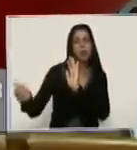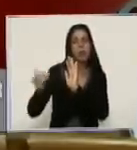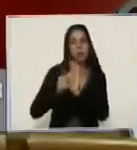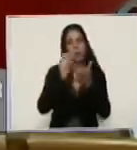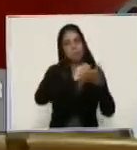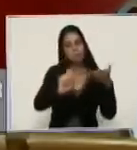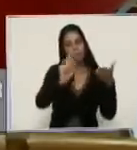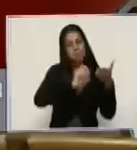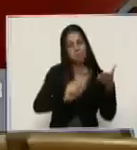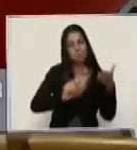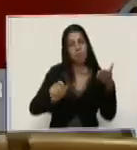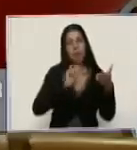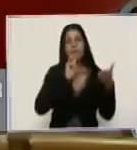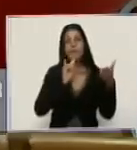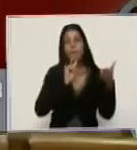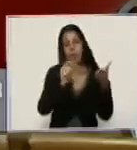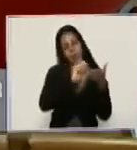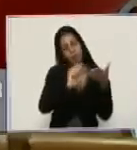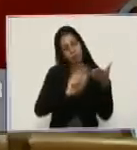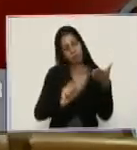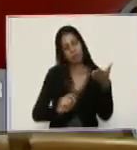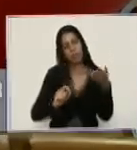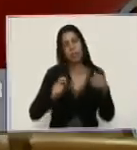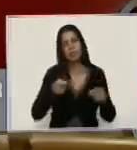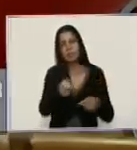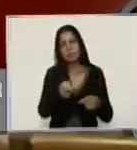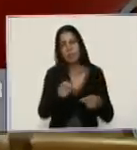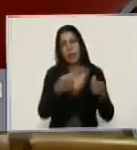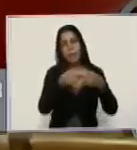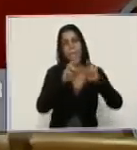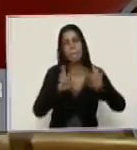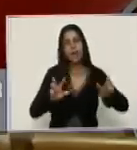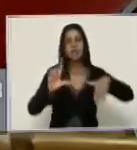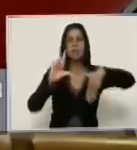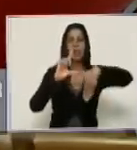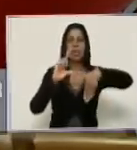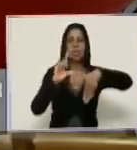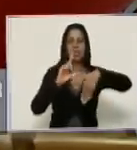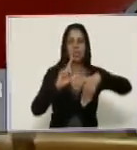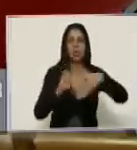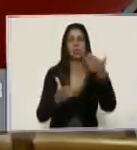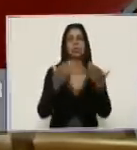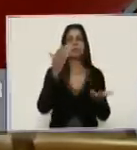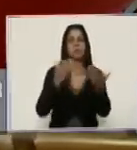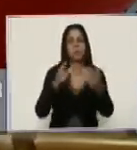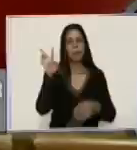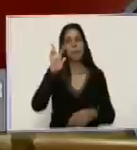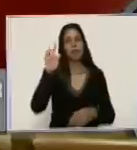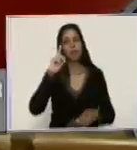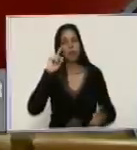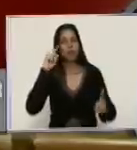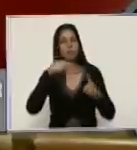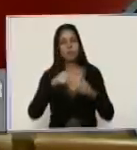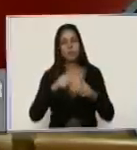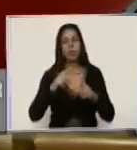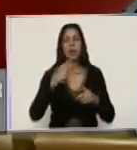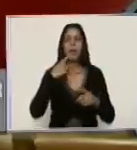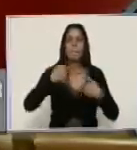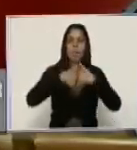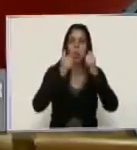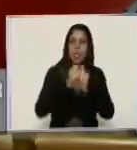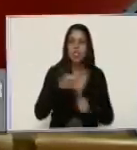cuales se ha pretendido alterar la paz regional y la estabilidad de nuestra república a través del uso de la